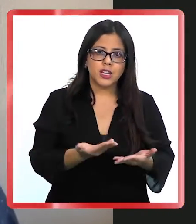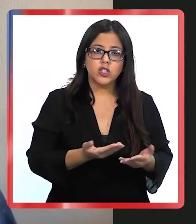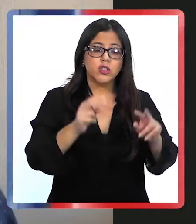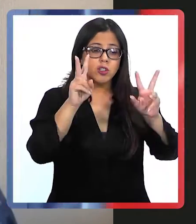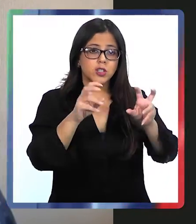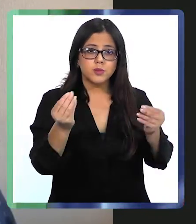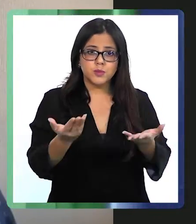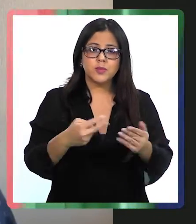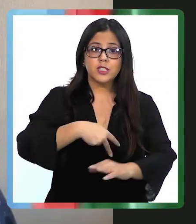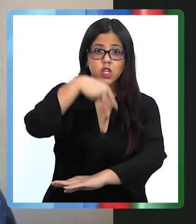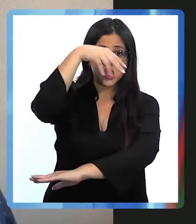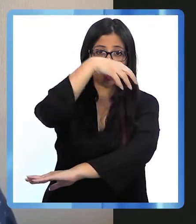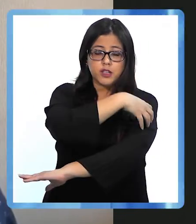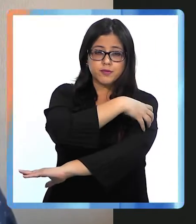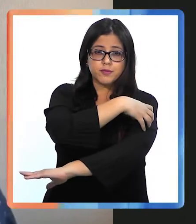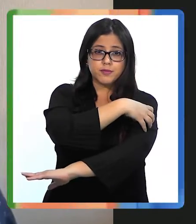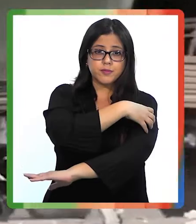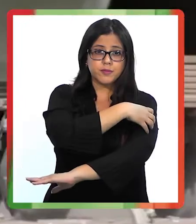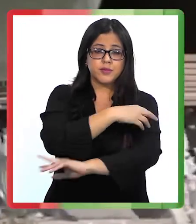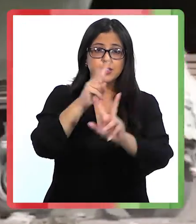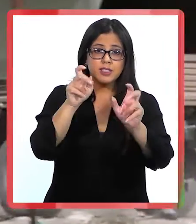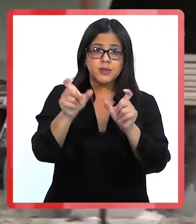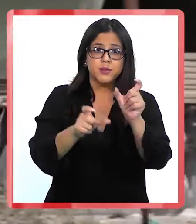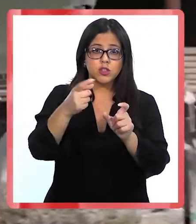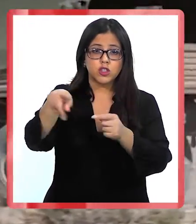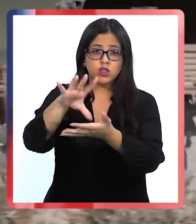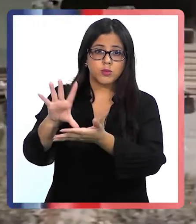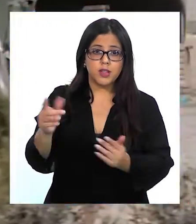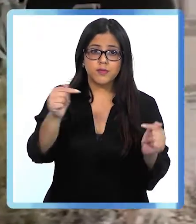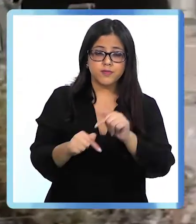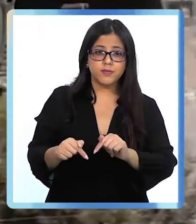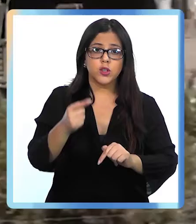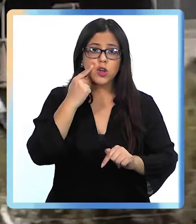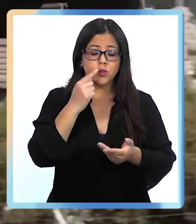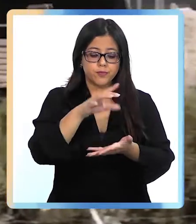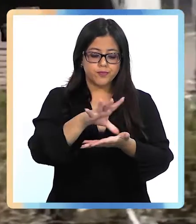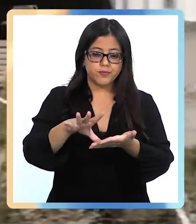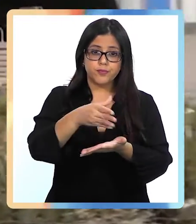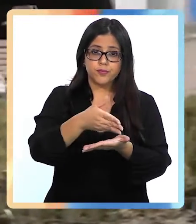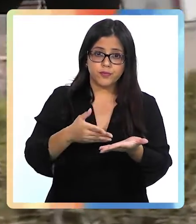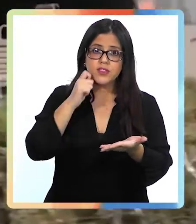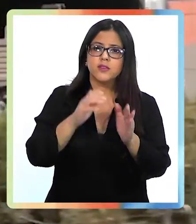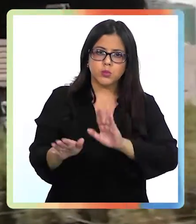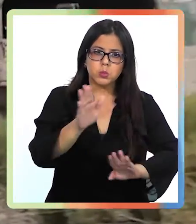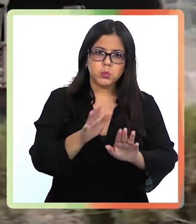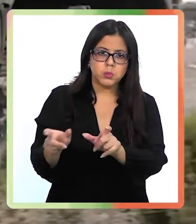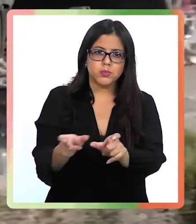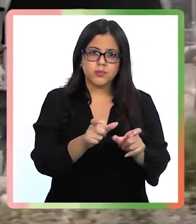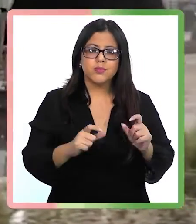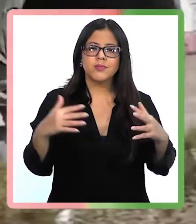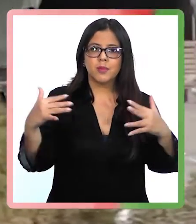está pasando en el norte del país vinculado al factor migratorio. Hemos visto que la frontera ha sido protegida y resguardada por las Fuerzas